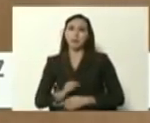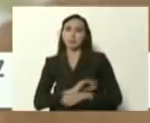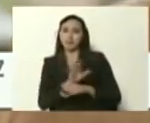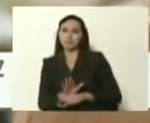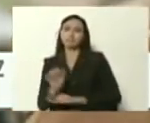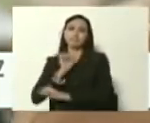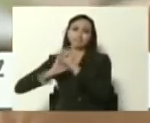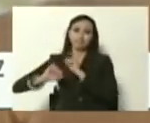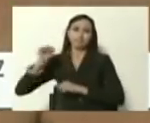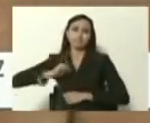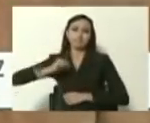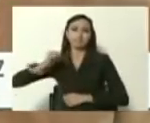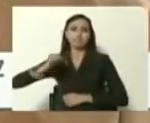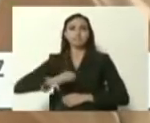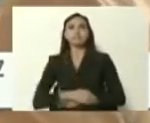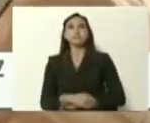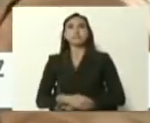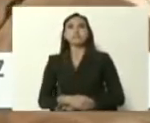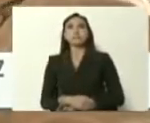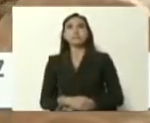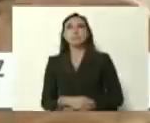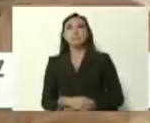de pandemia.